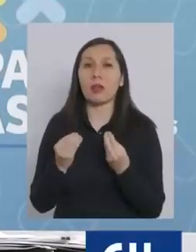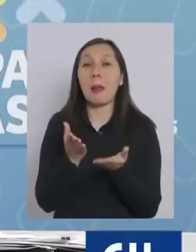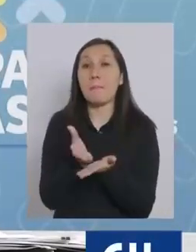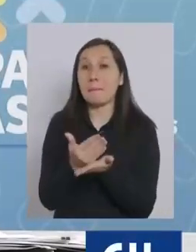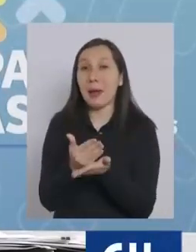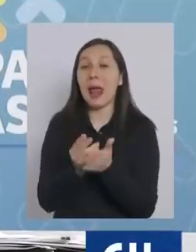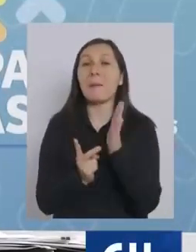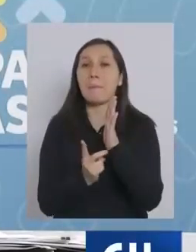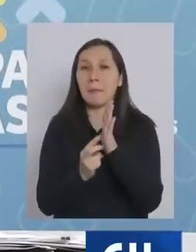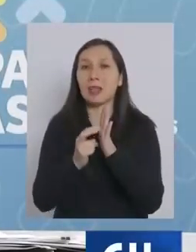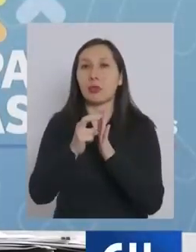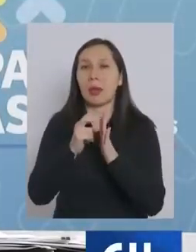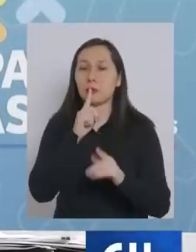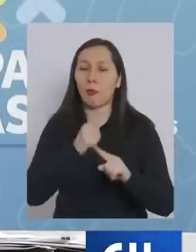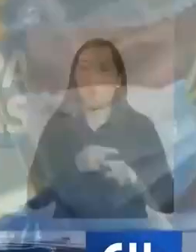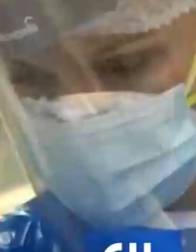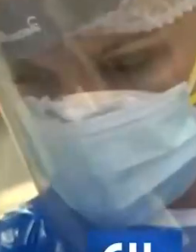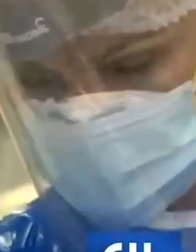plan paso a paso.